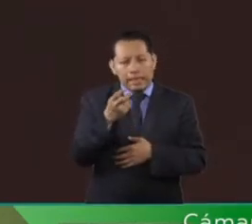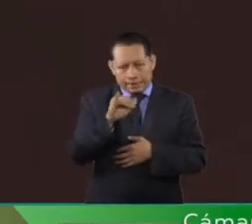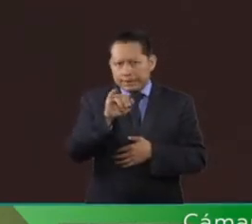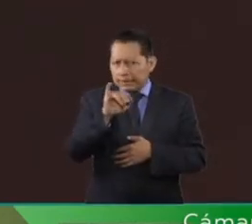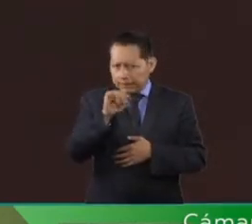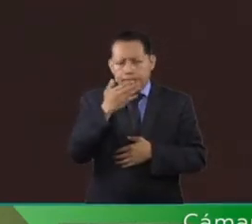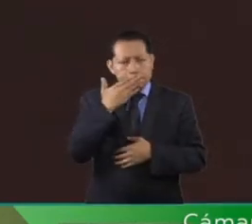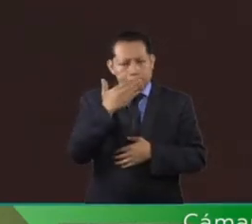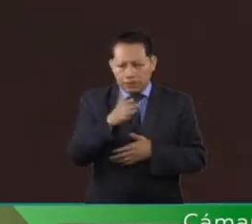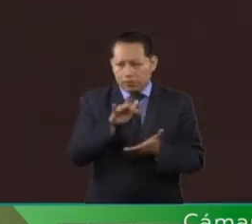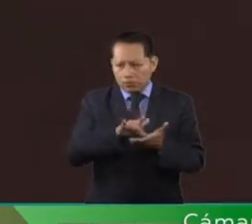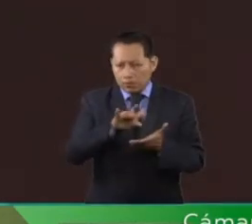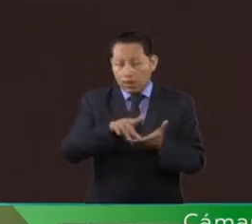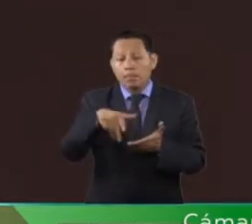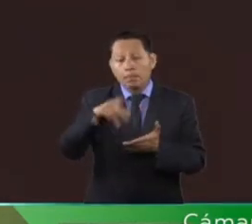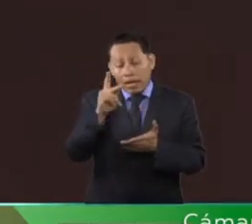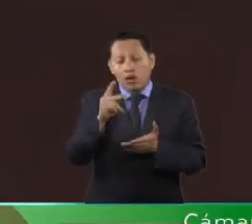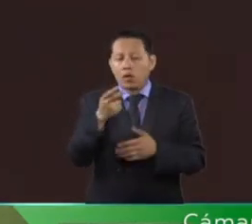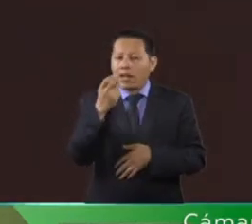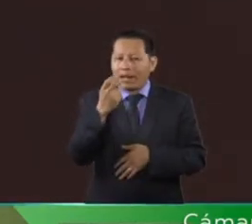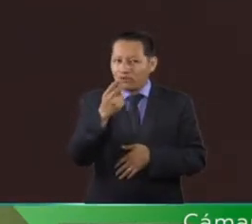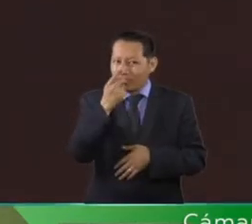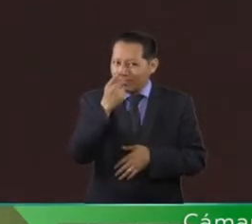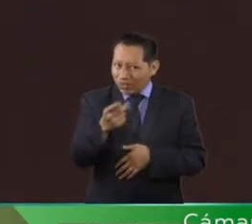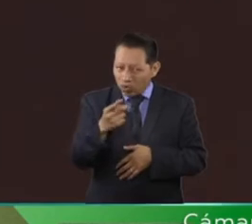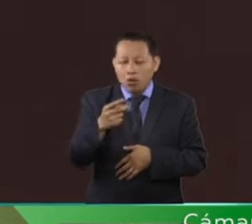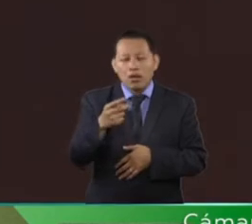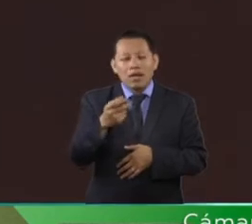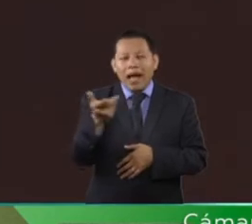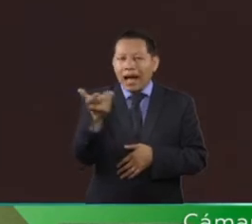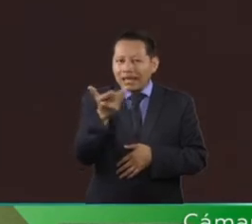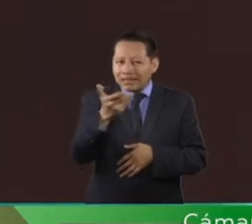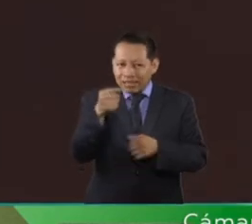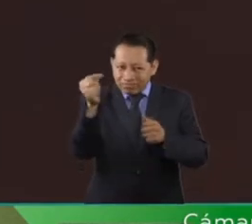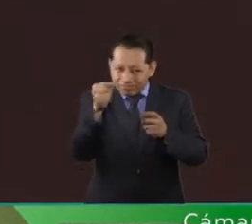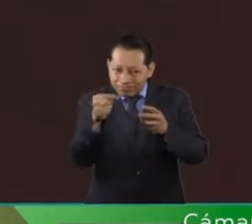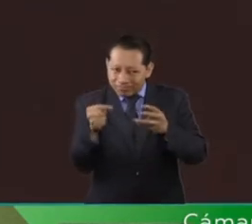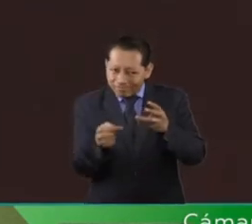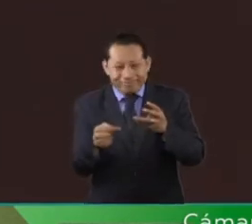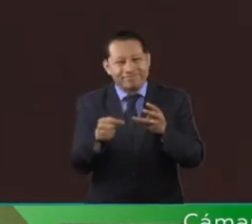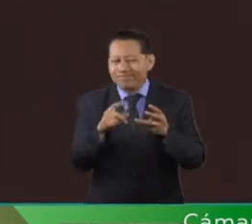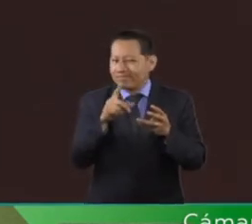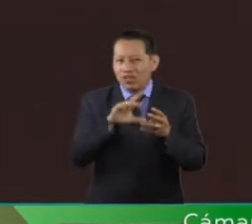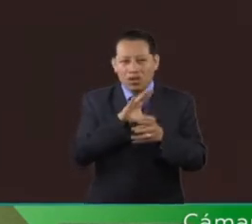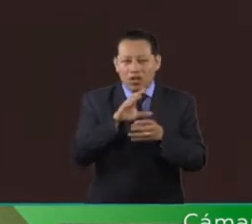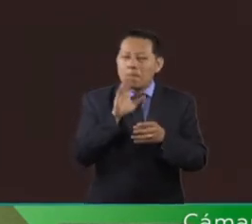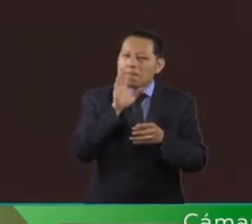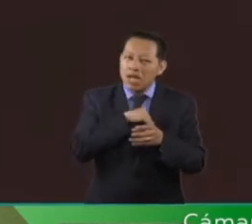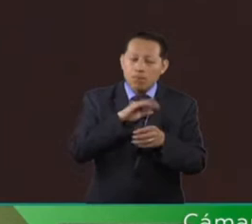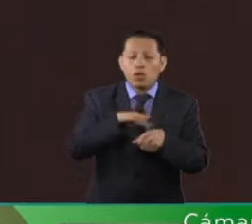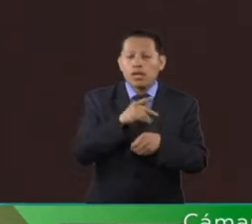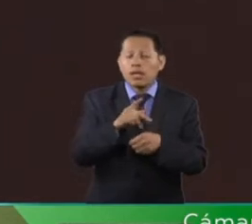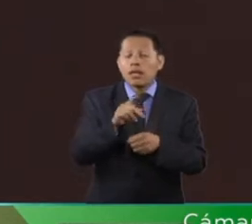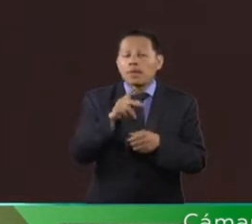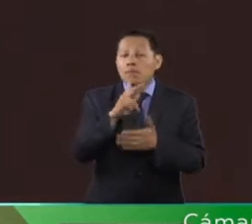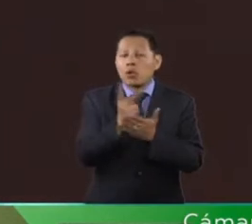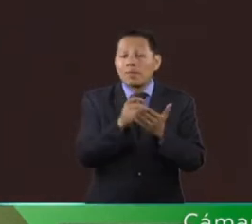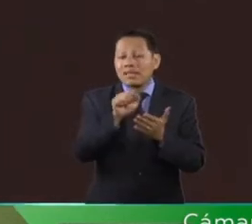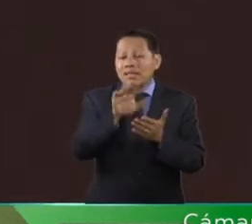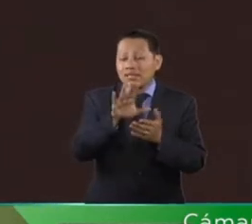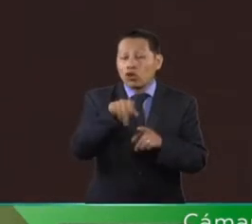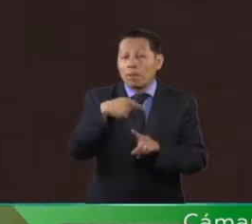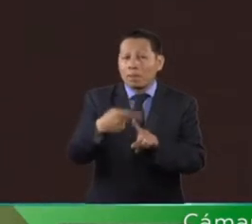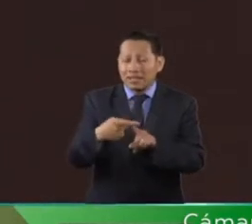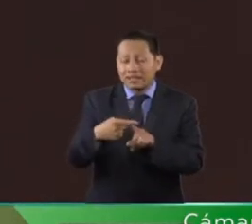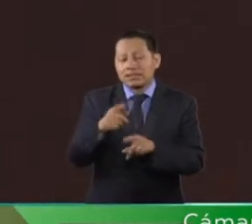ellos, pero reitero, la estrategia ha sido fallida. No puede ser que el programa de 65 y más venga